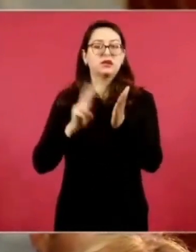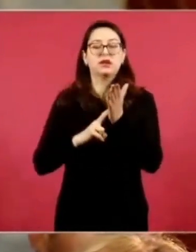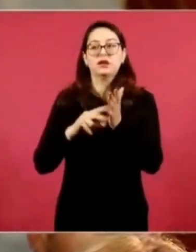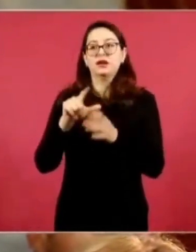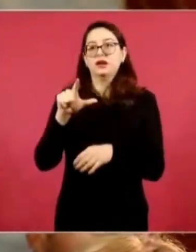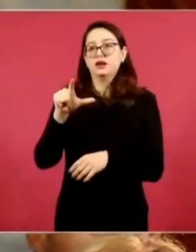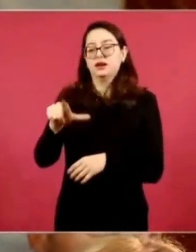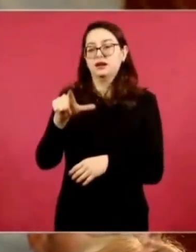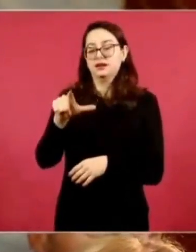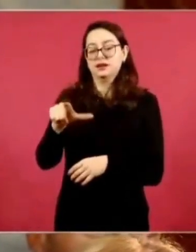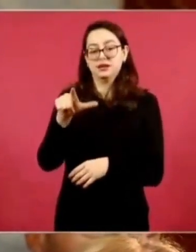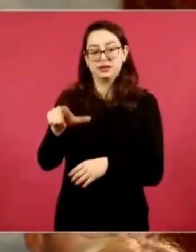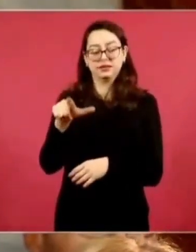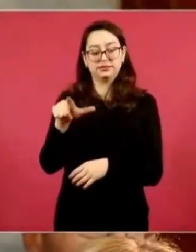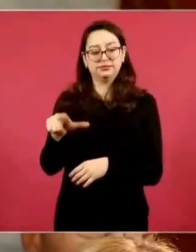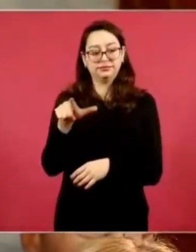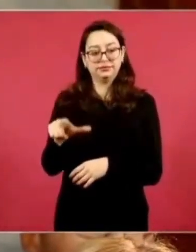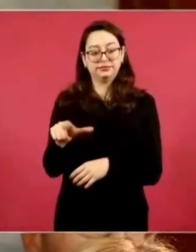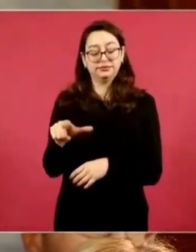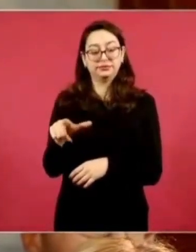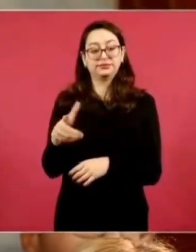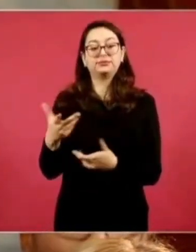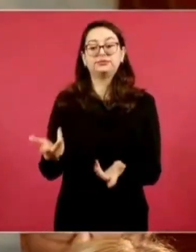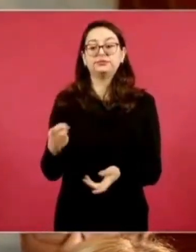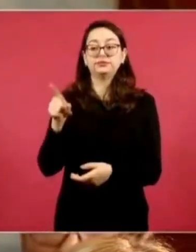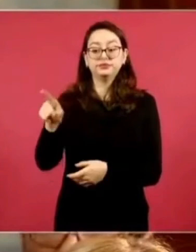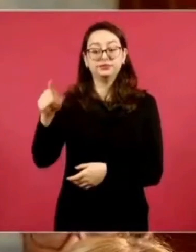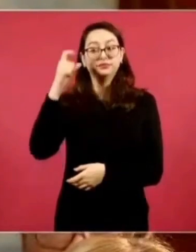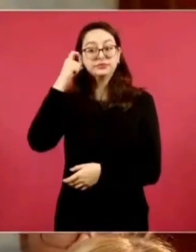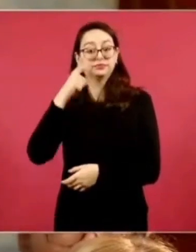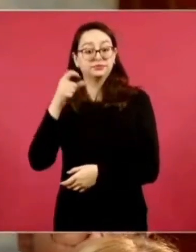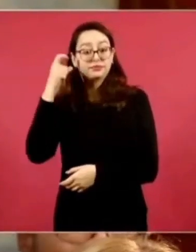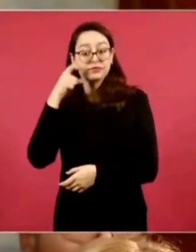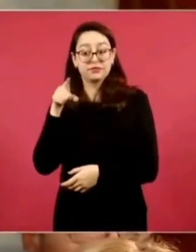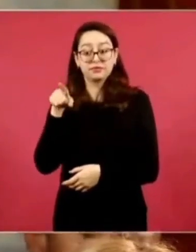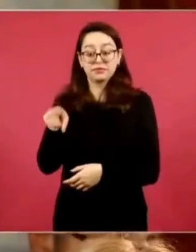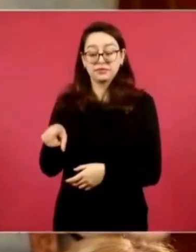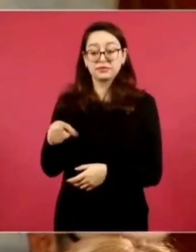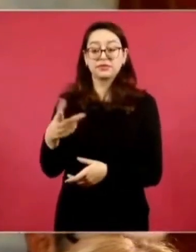de la radio comunitaria de Guerrero, le metieron 3